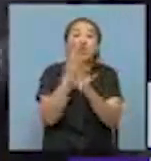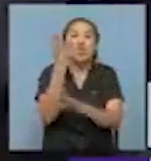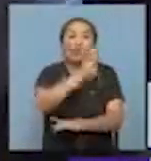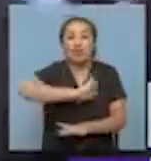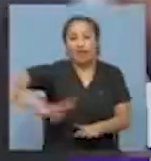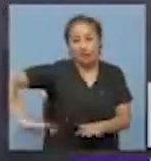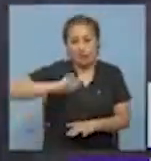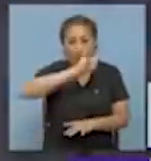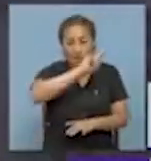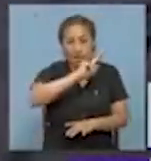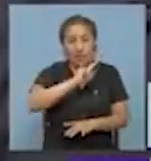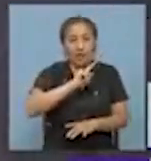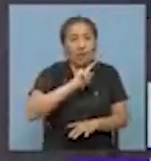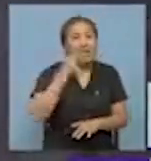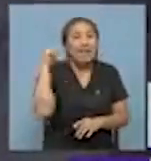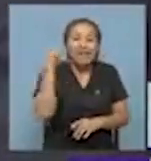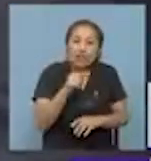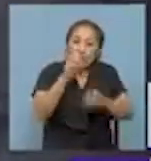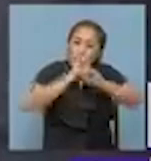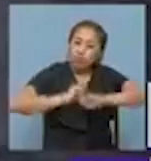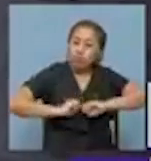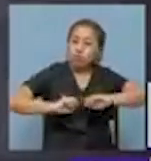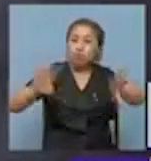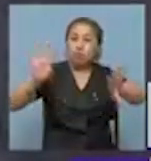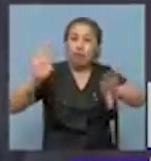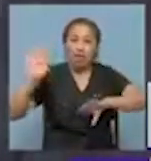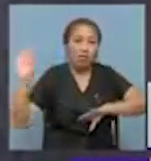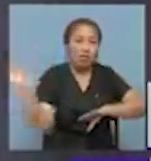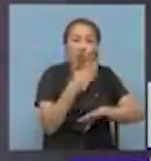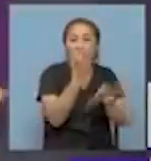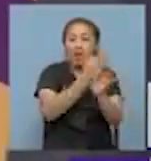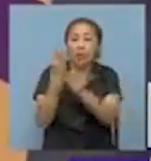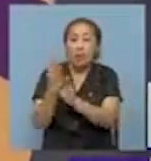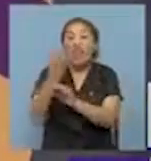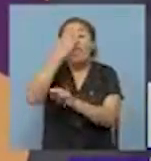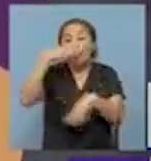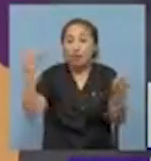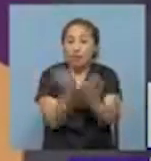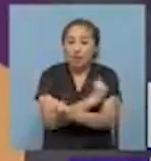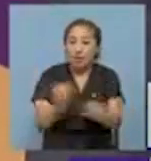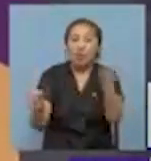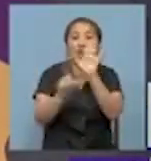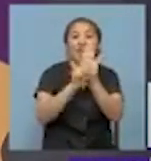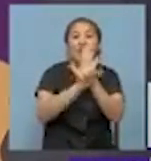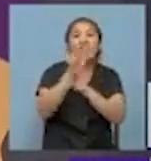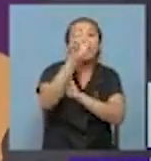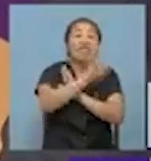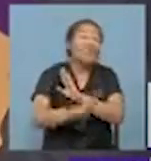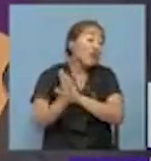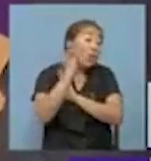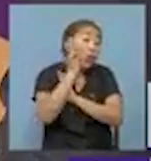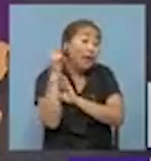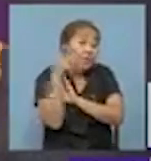nación si esto se fue metiendo se fue introduciendo después vino la resolución 340 en donde mete la ideología de género